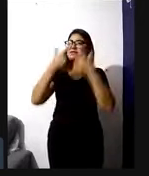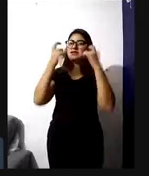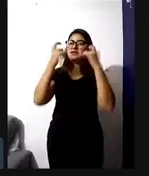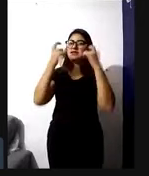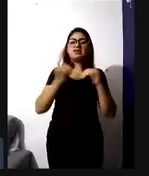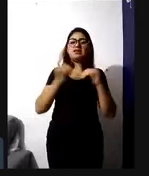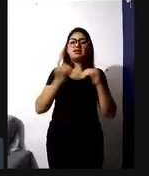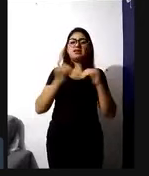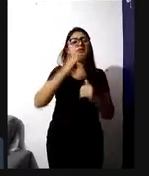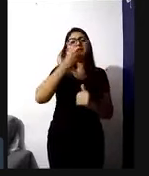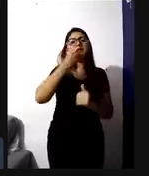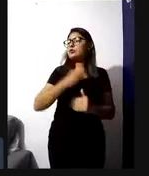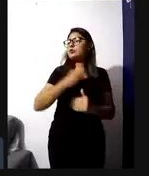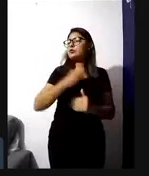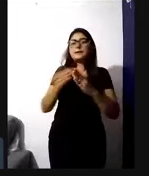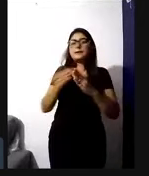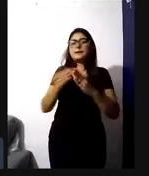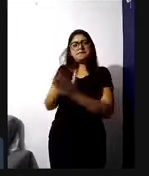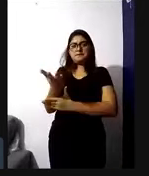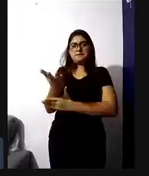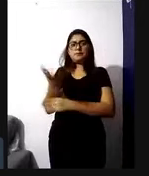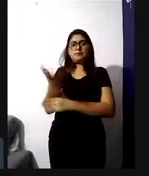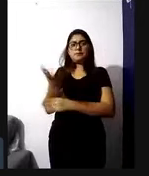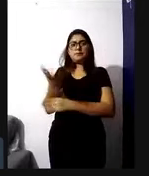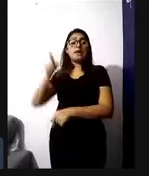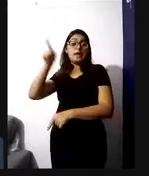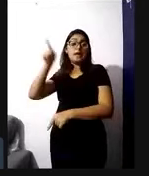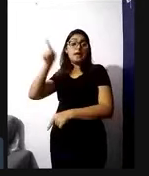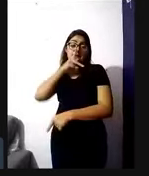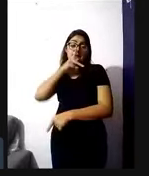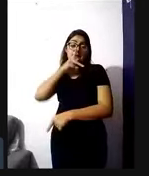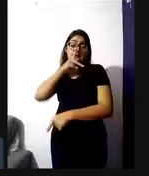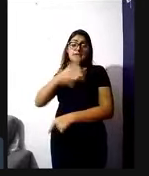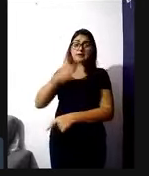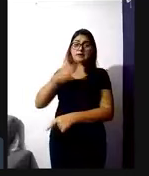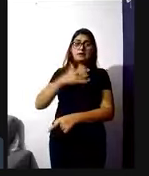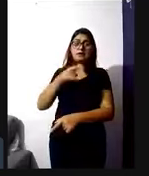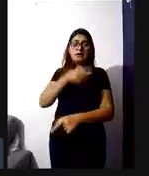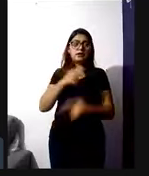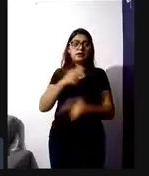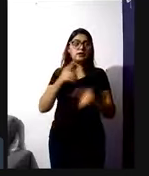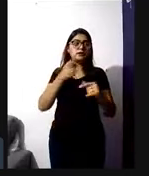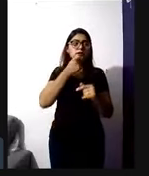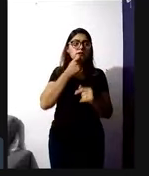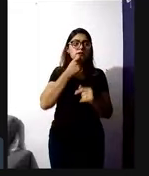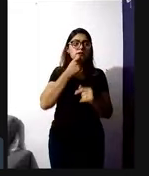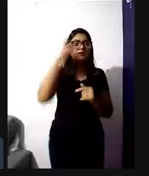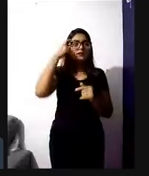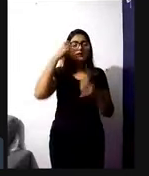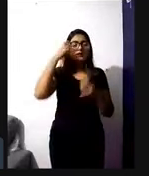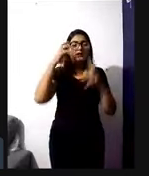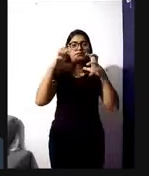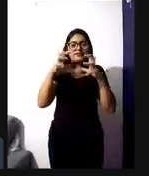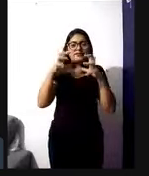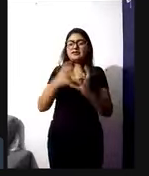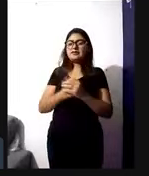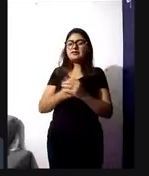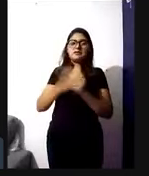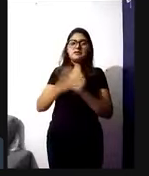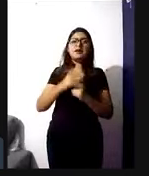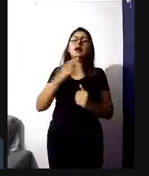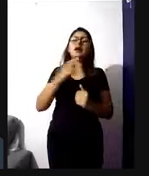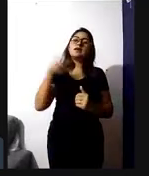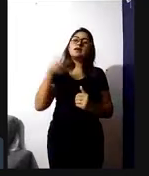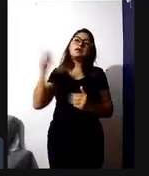considera que es lo que lo tiene estresado, entonces ha decidido sacarlo a pasear, ¿no? Tener paseos con